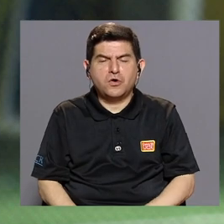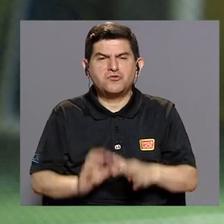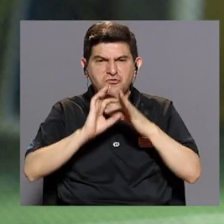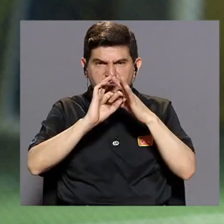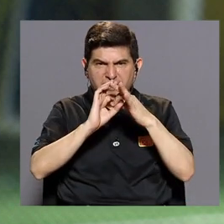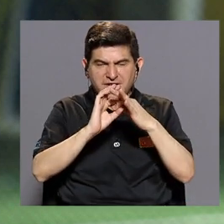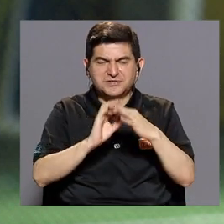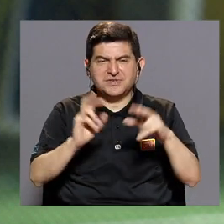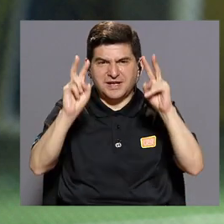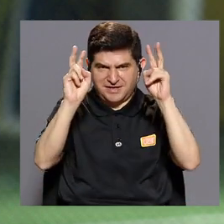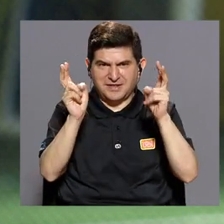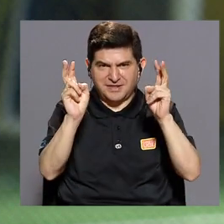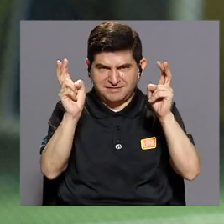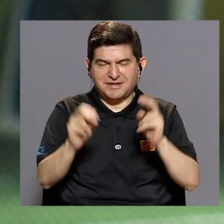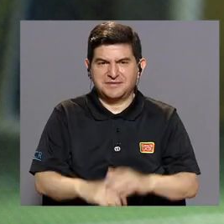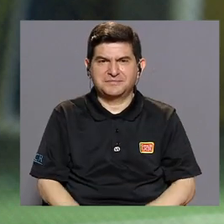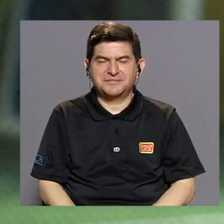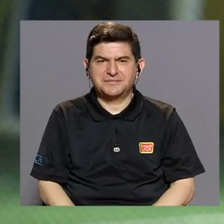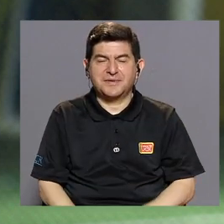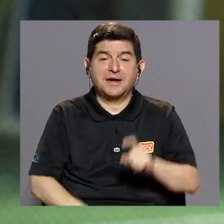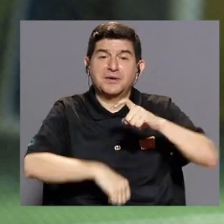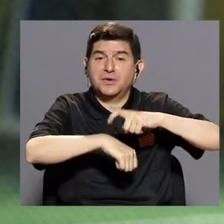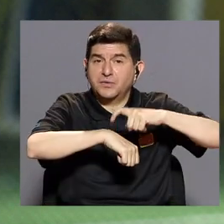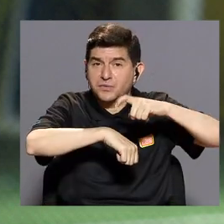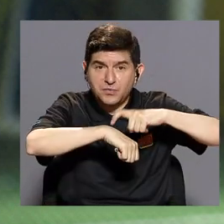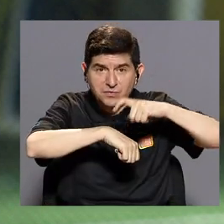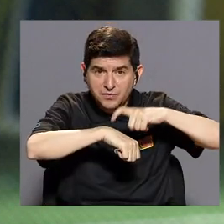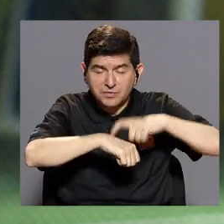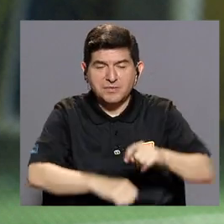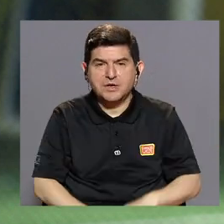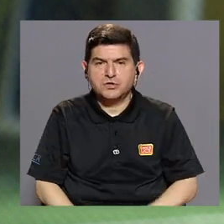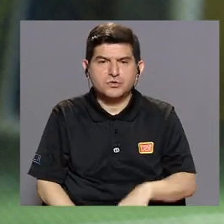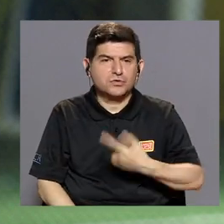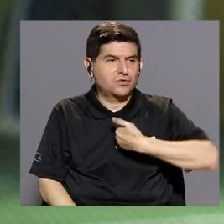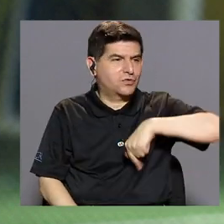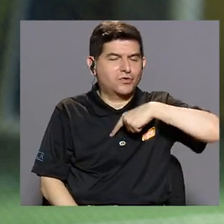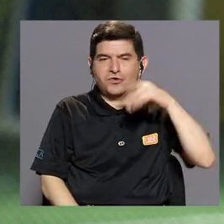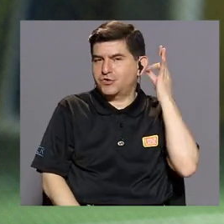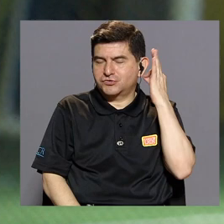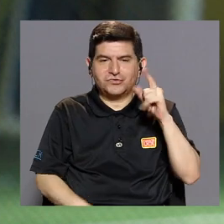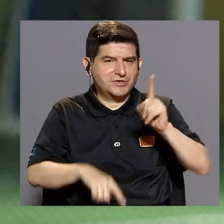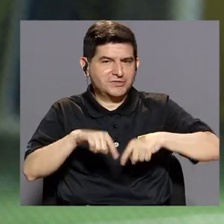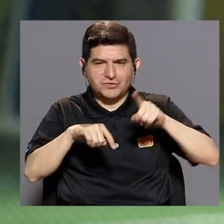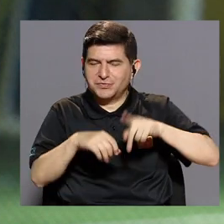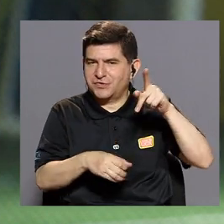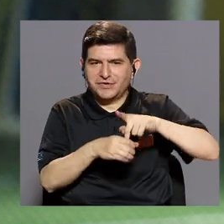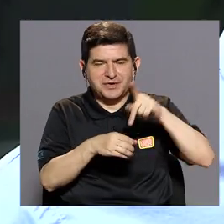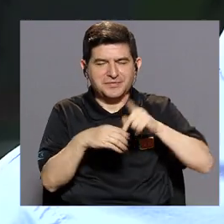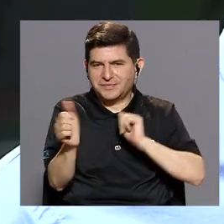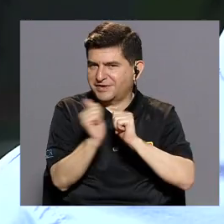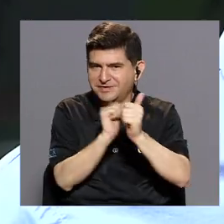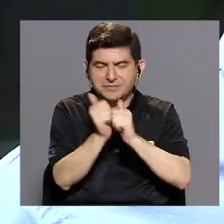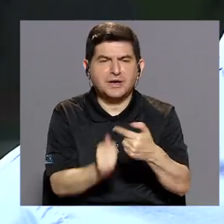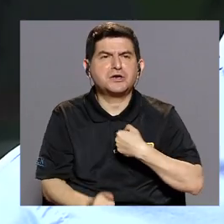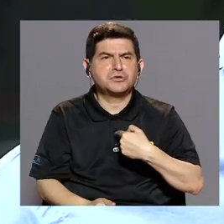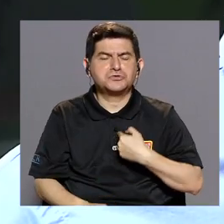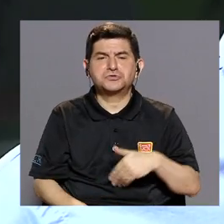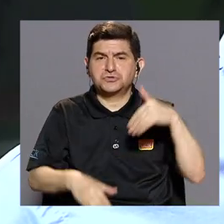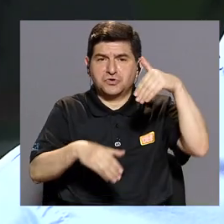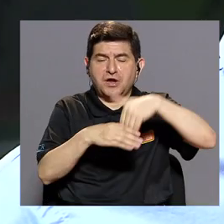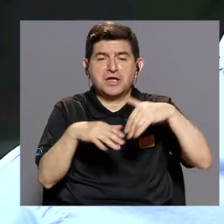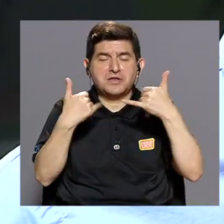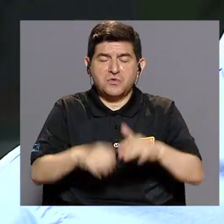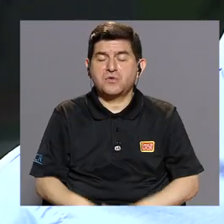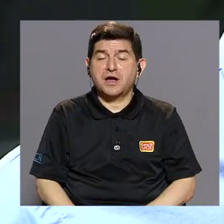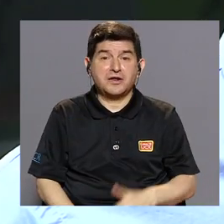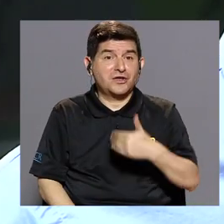relaciono con un poco más del tema de que en algún momento realmente no era para nosotras, ¿verdad?, este deporte. Yo entré a jugar, no tenía ni